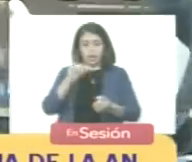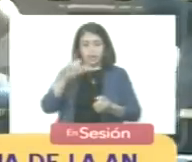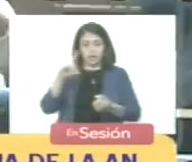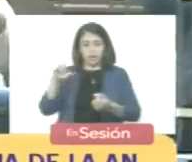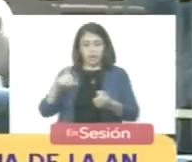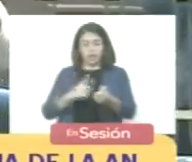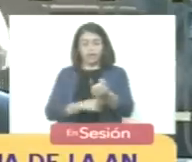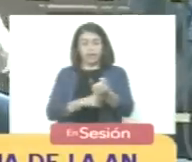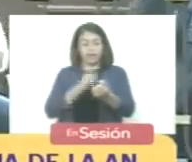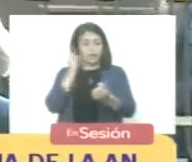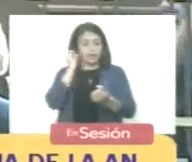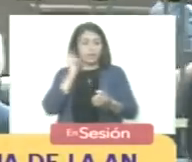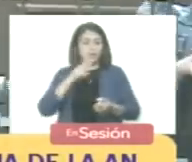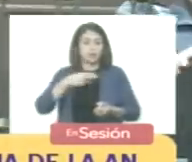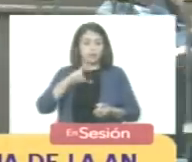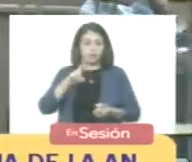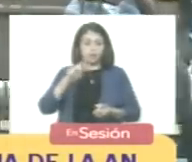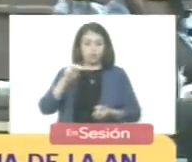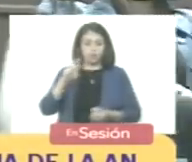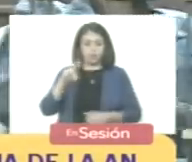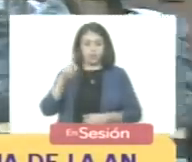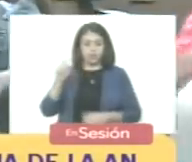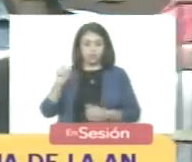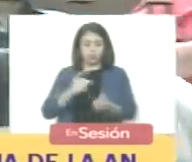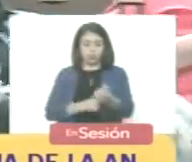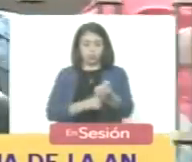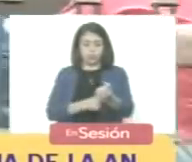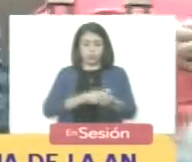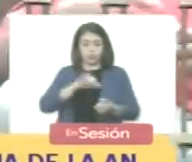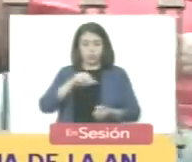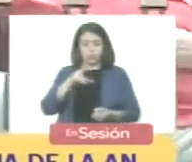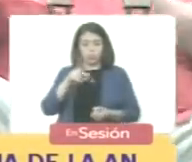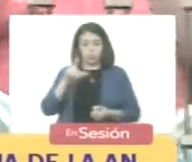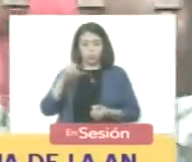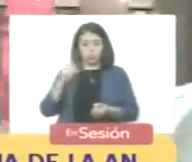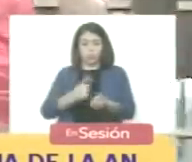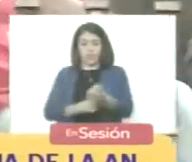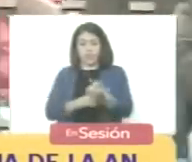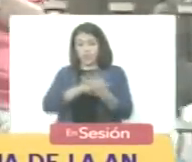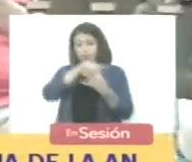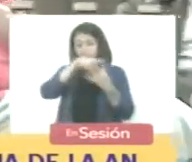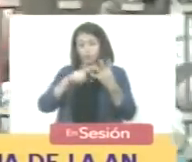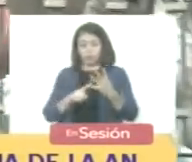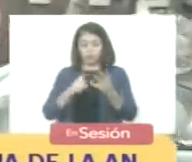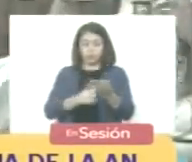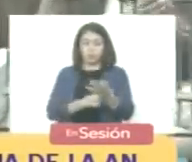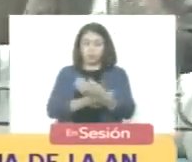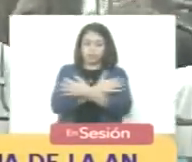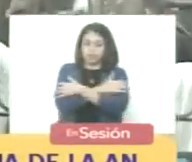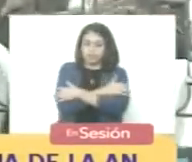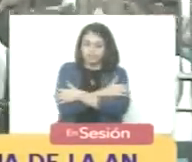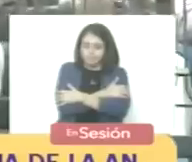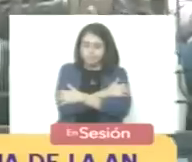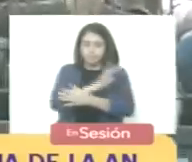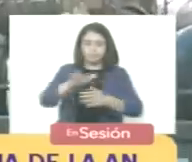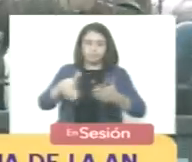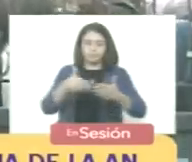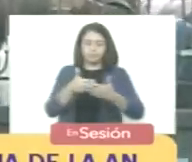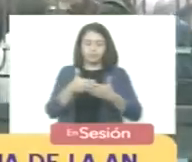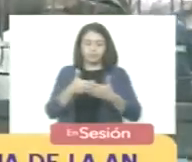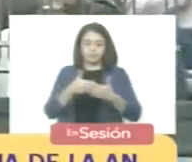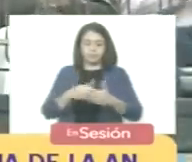hermana, Humberto Vivas, su hermano, y Julio Vivas, hermanos. Un abrazo solidario